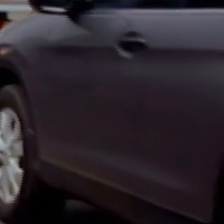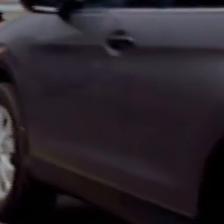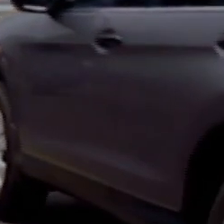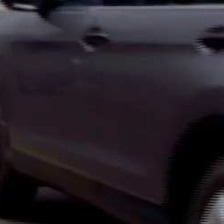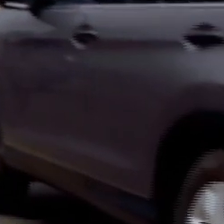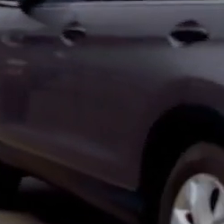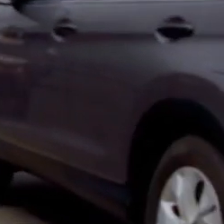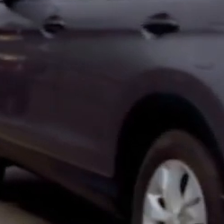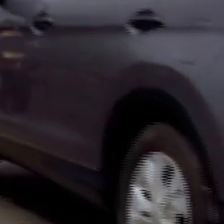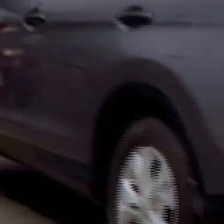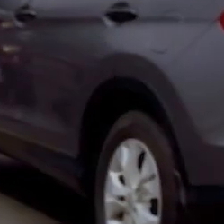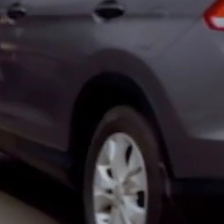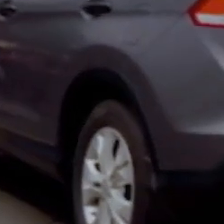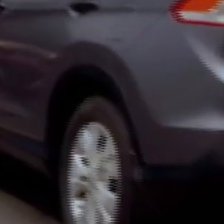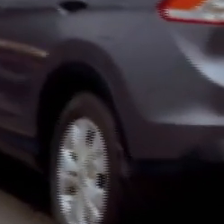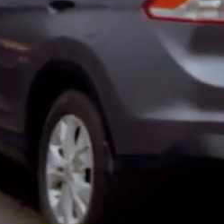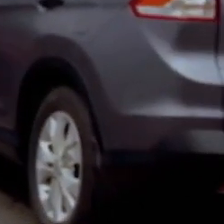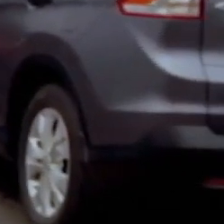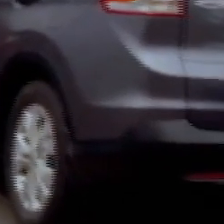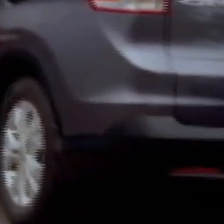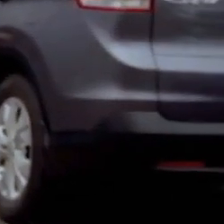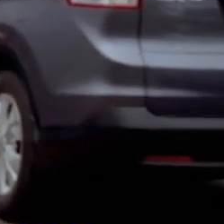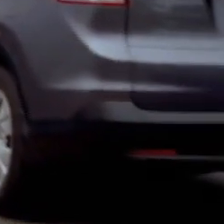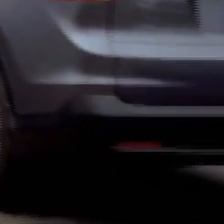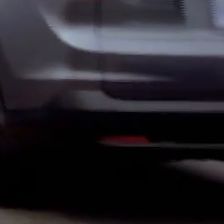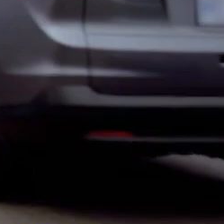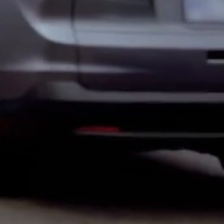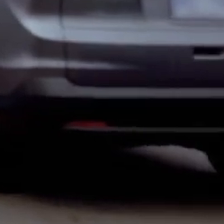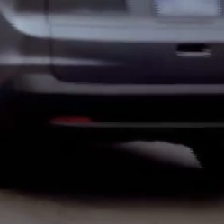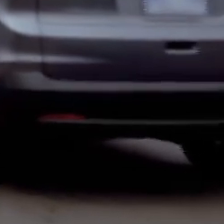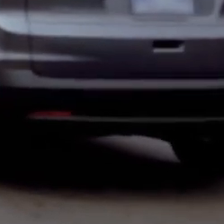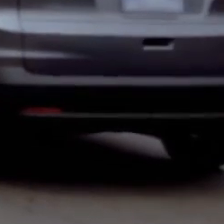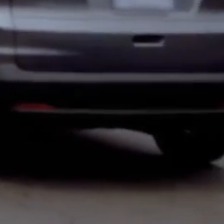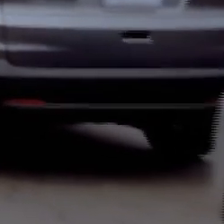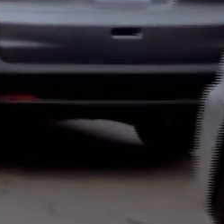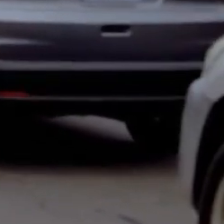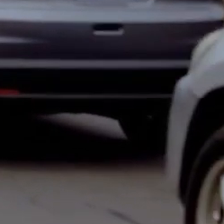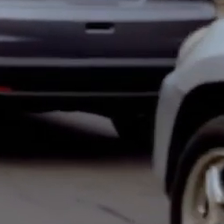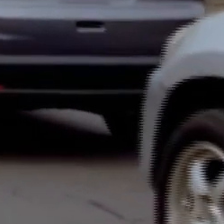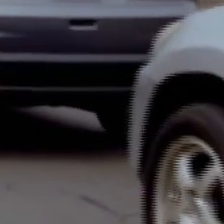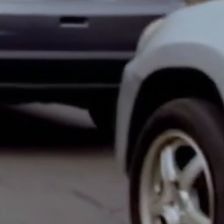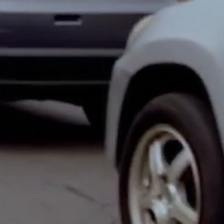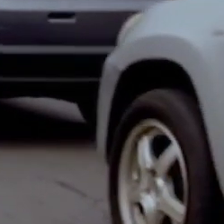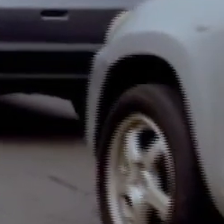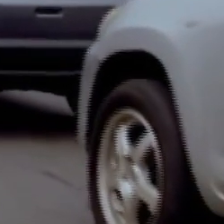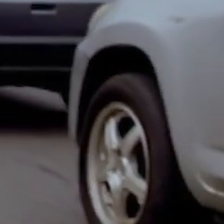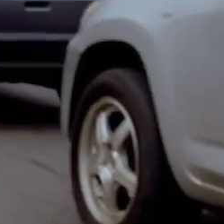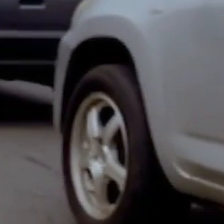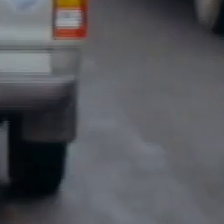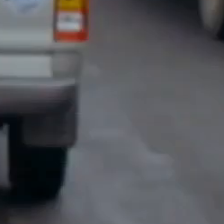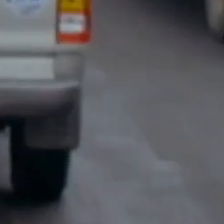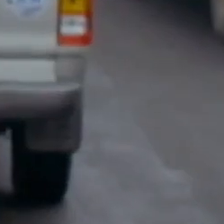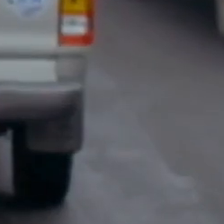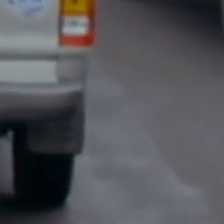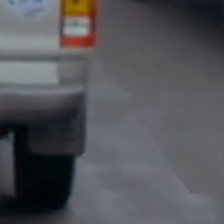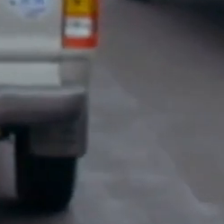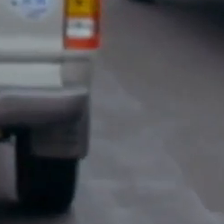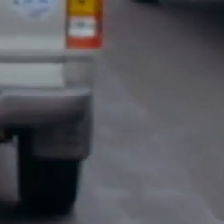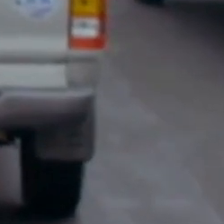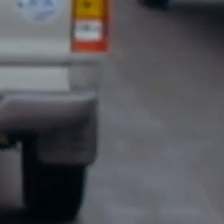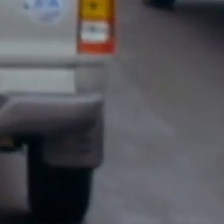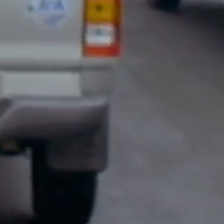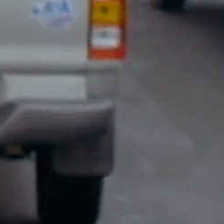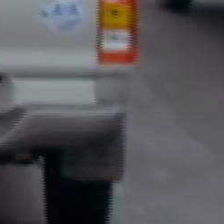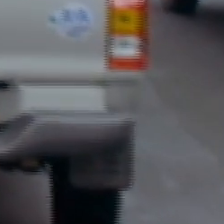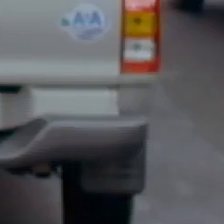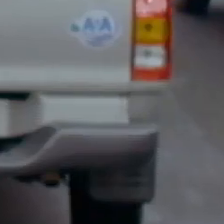Las motos son delgadas como una bicicleta, pero rápidas como un carro. Ese factor tiene puntos positivos, pero también peligrosos. Cuando